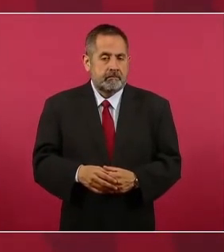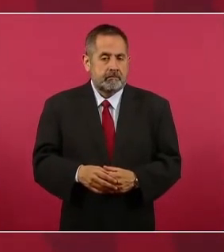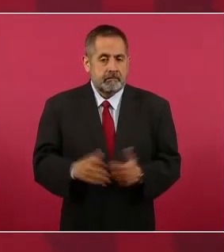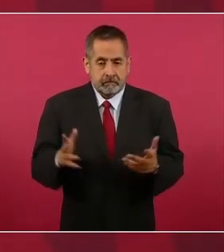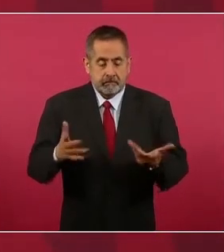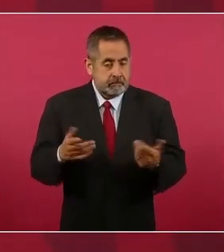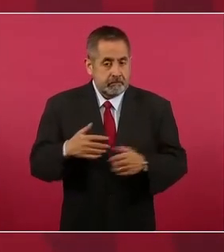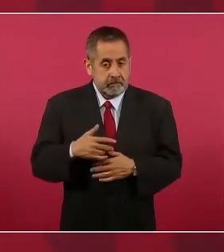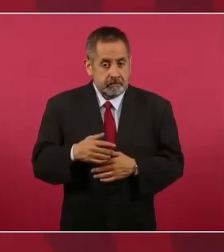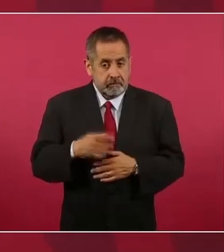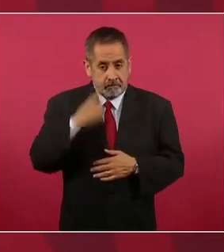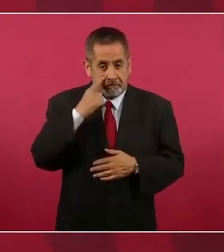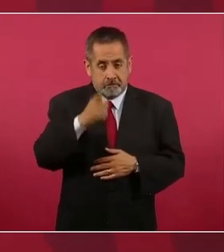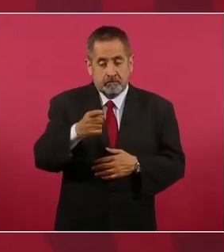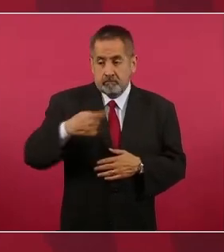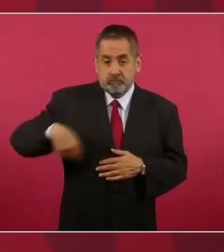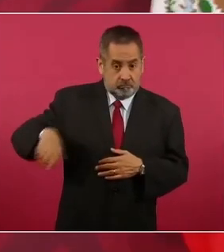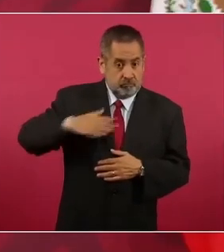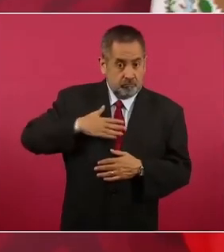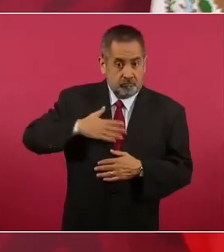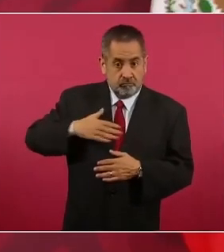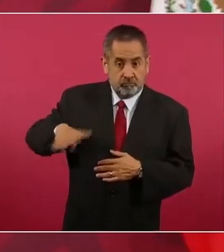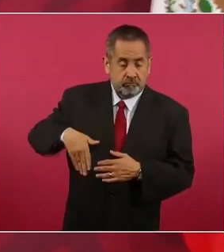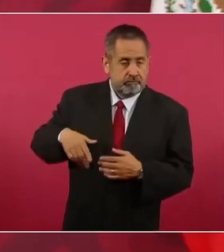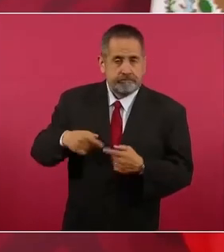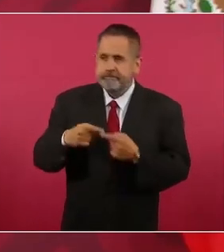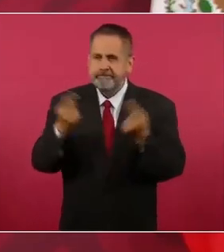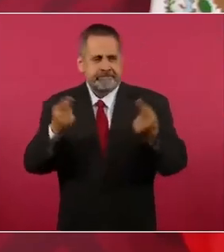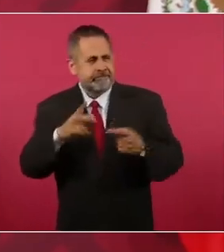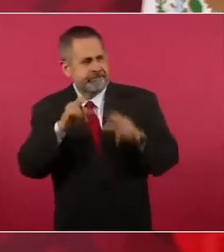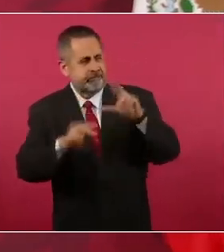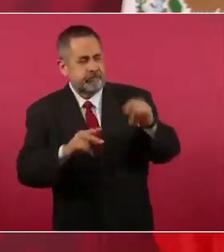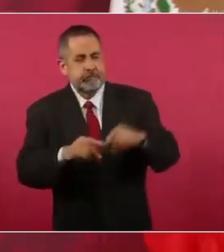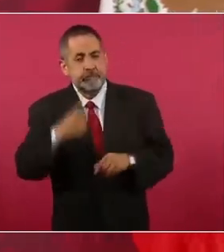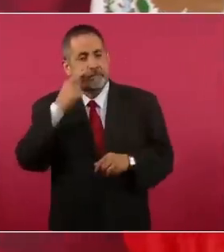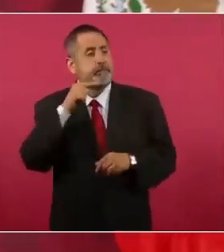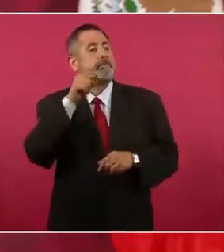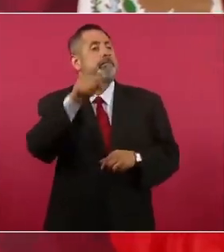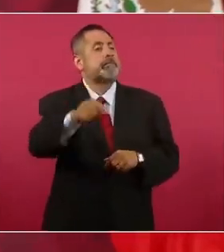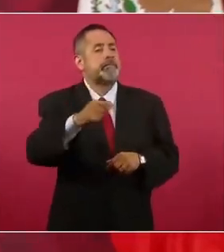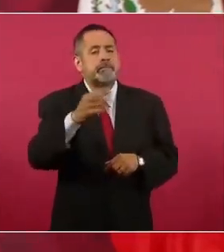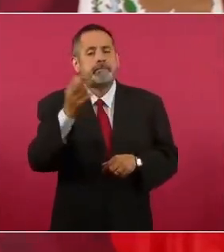Nos tocaba a nosotros en la oposición de que había un fraude